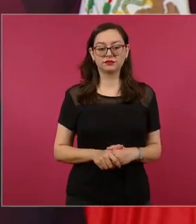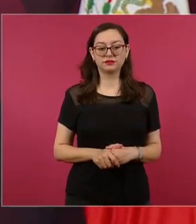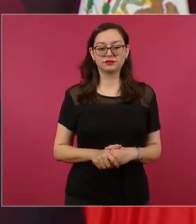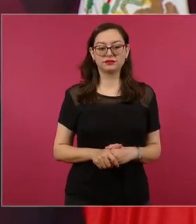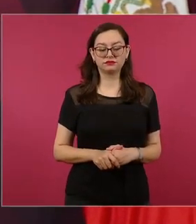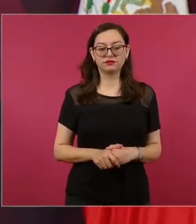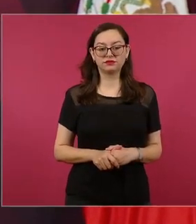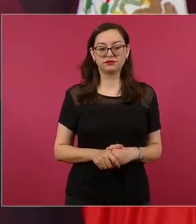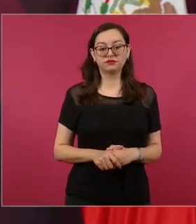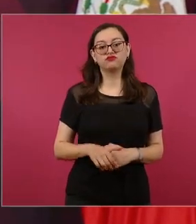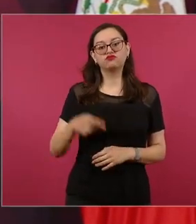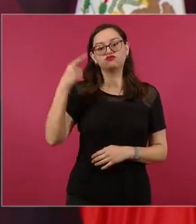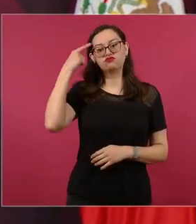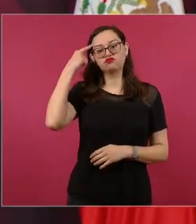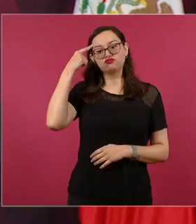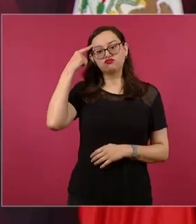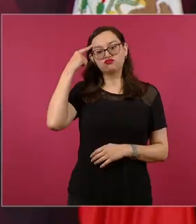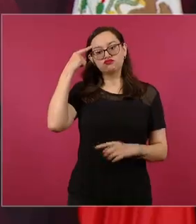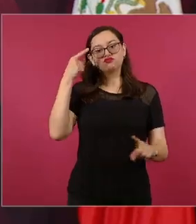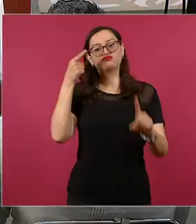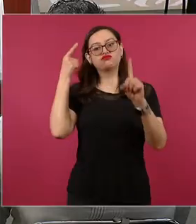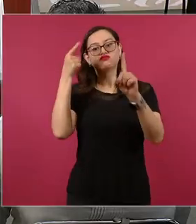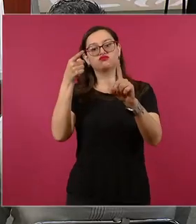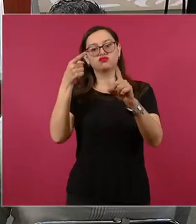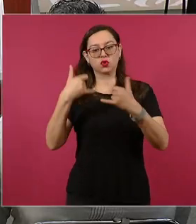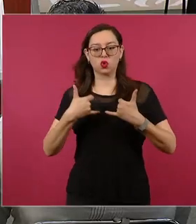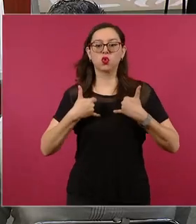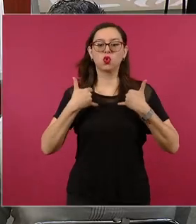Hay que pensar más en los jóvenes.